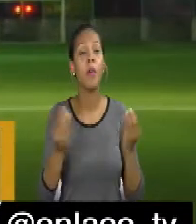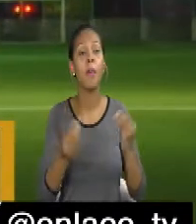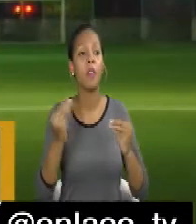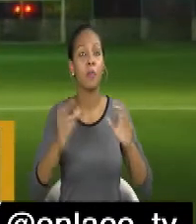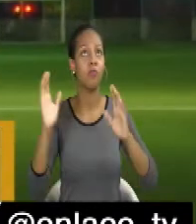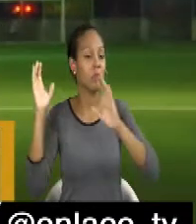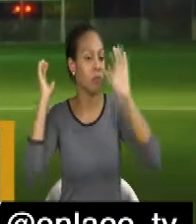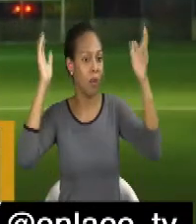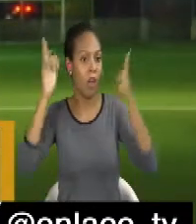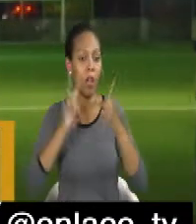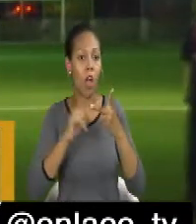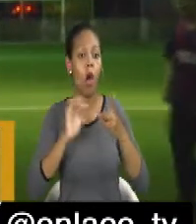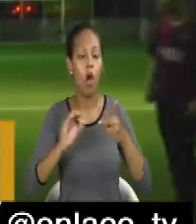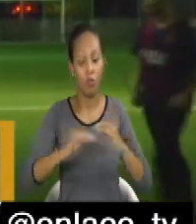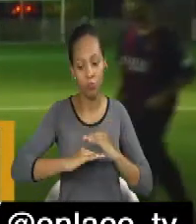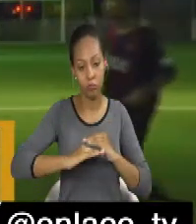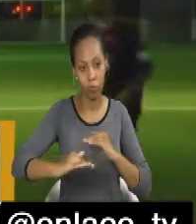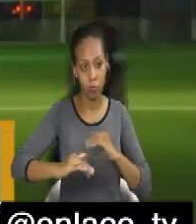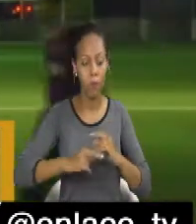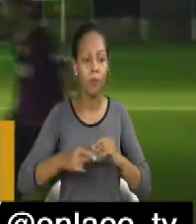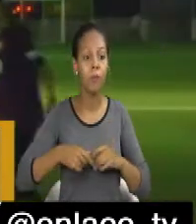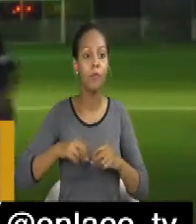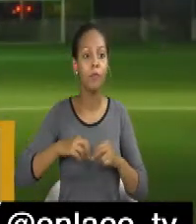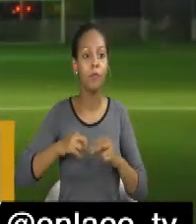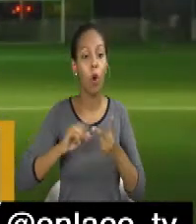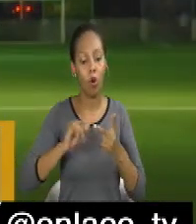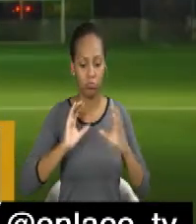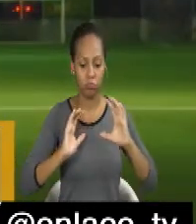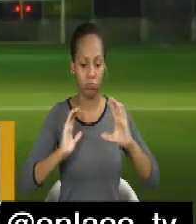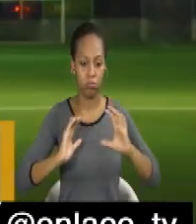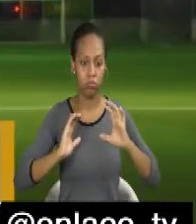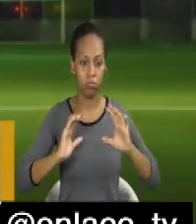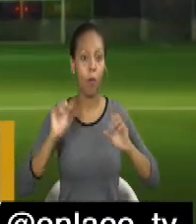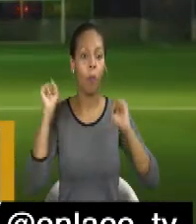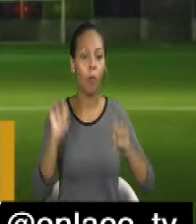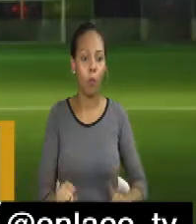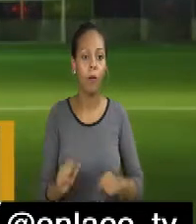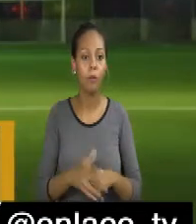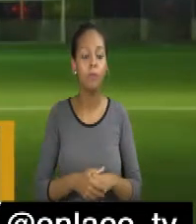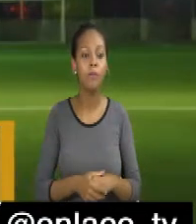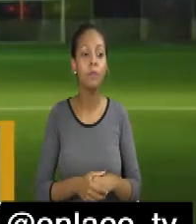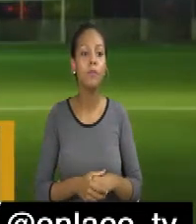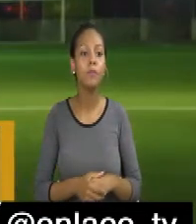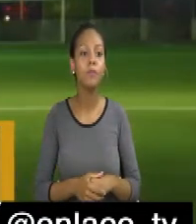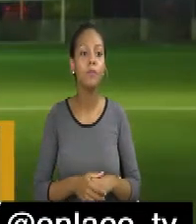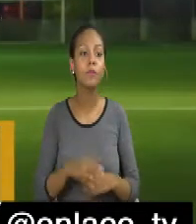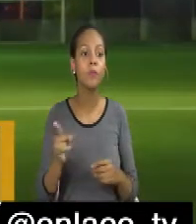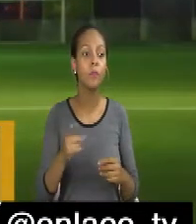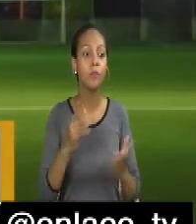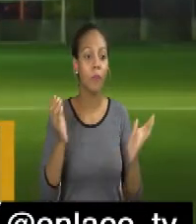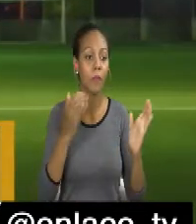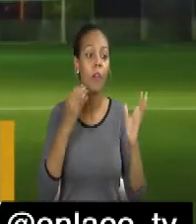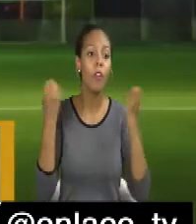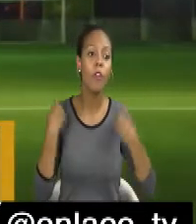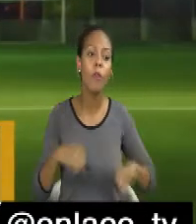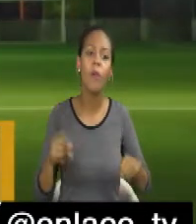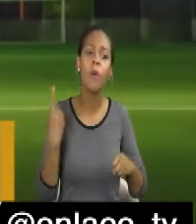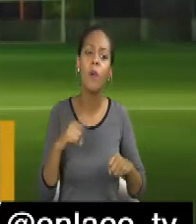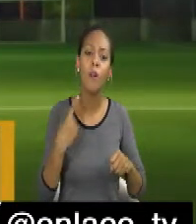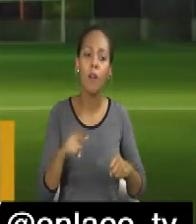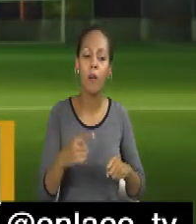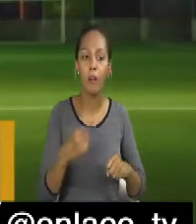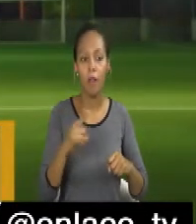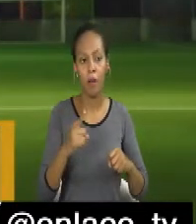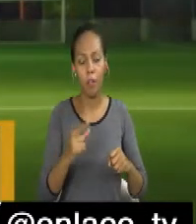mano, saque de piso y saque a media altura. Entonces se trata de trabajar más que todo esa parte y